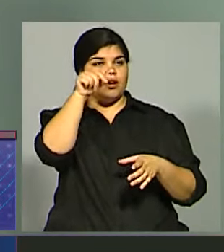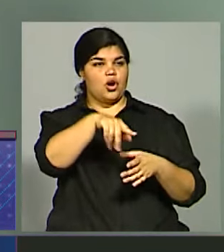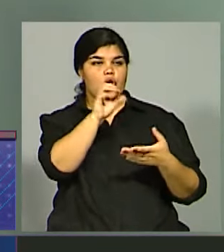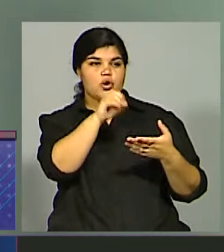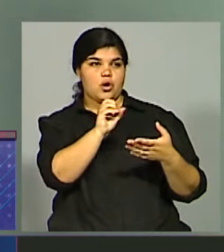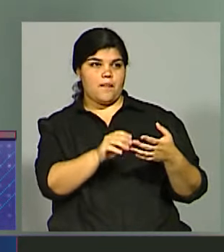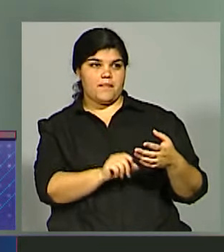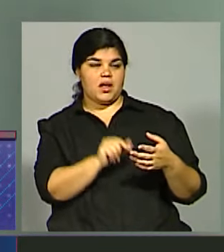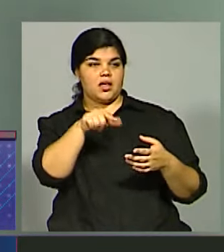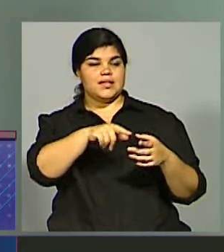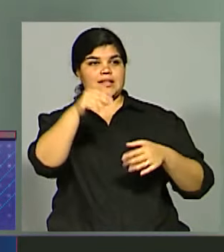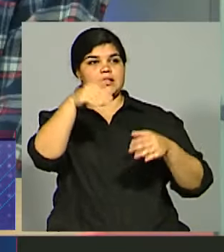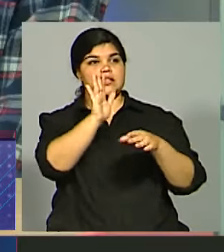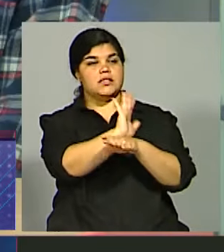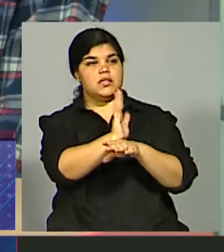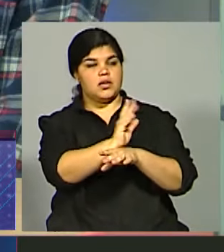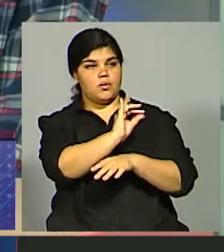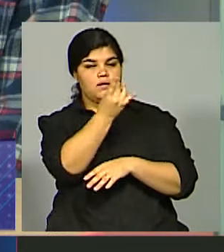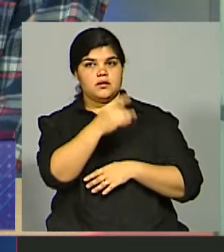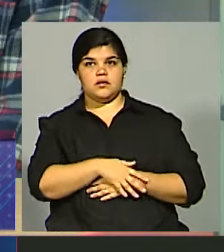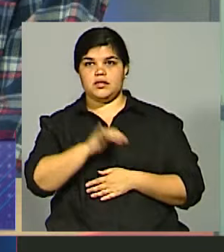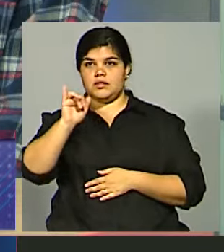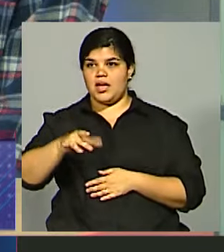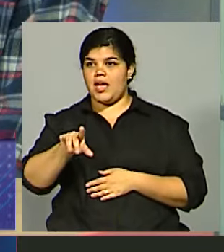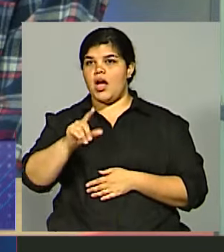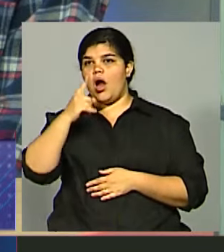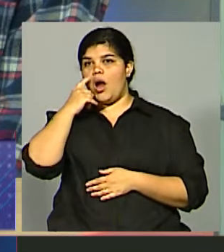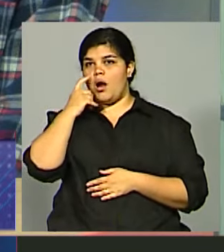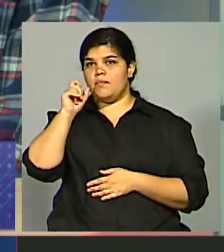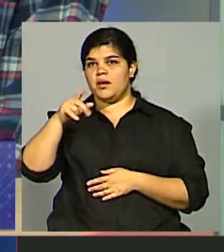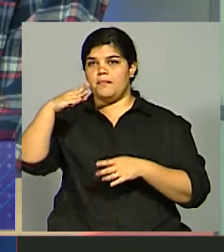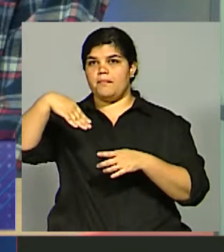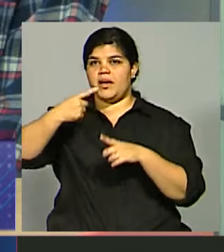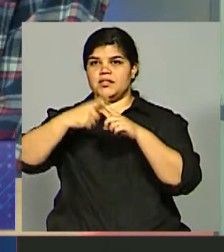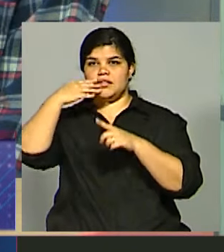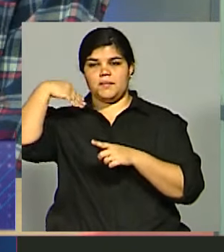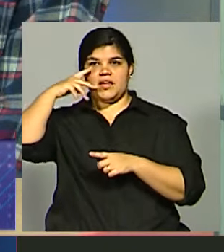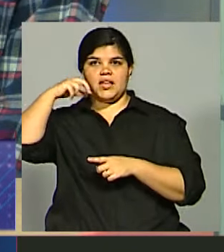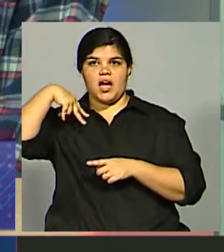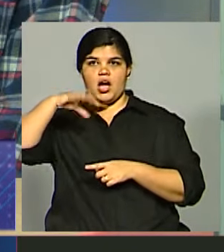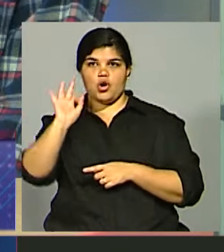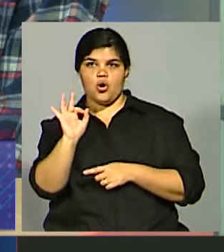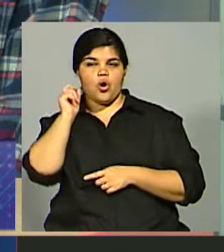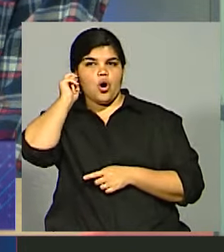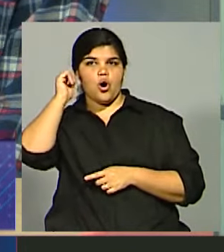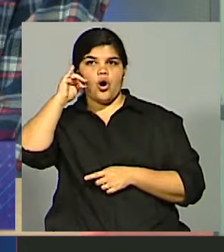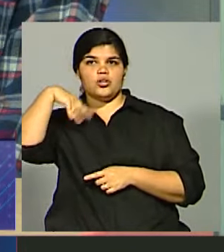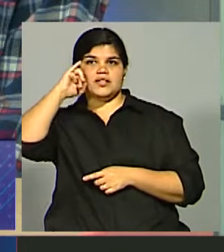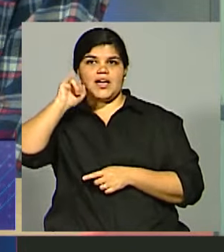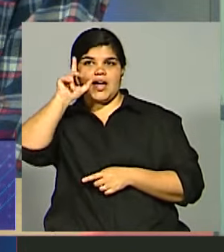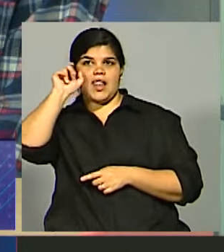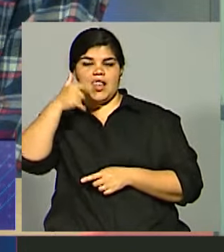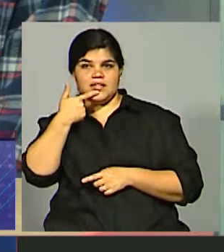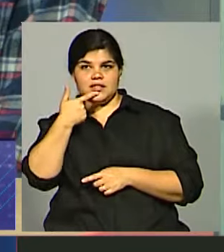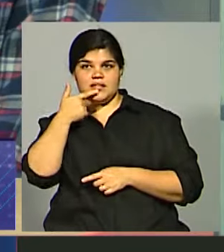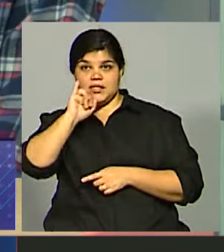de la universidad. Así es. El ganador es Maximiliano González. Así que ya puede ir,